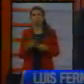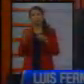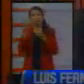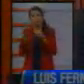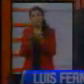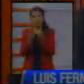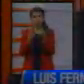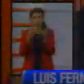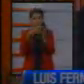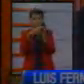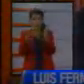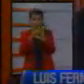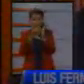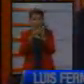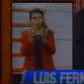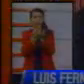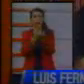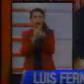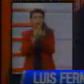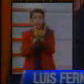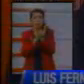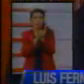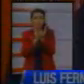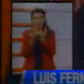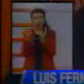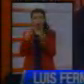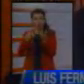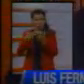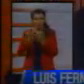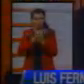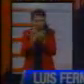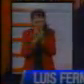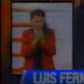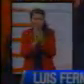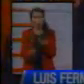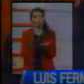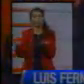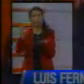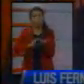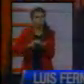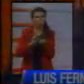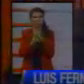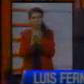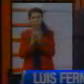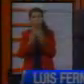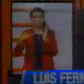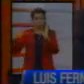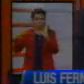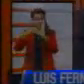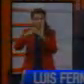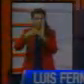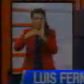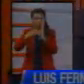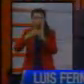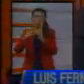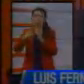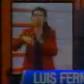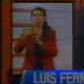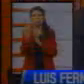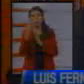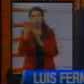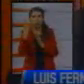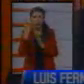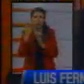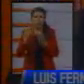un código que ya fue reformado en primer debate. Por lo tanto, este impuesto podrían aprobarlo en 20 días en